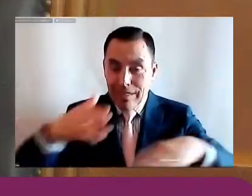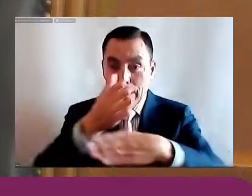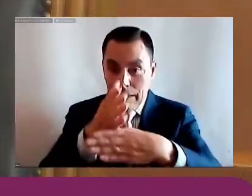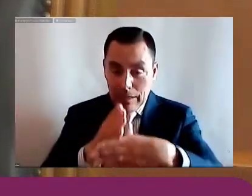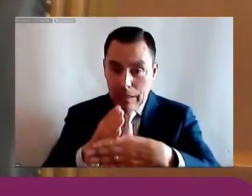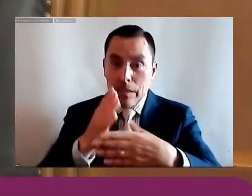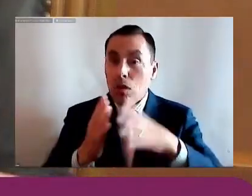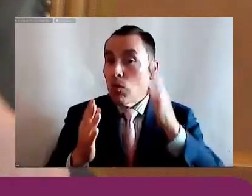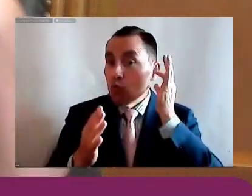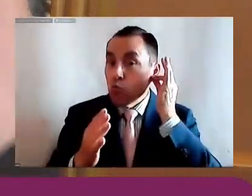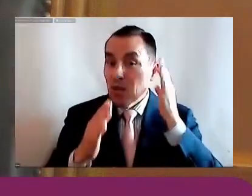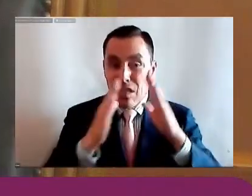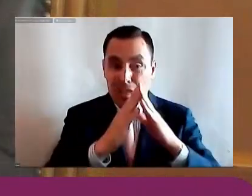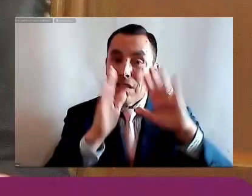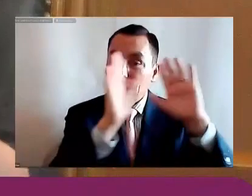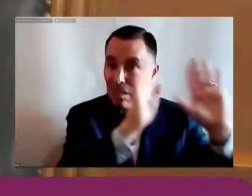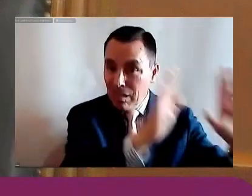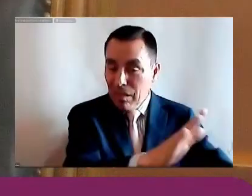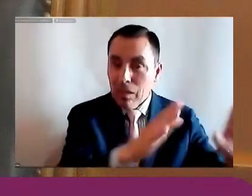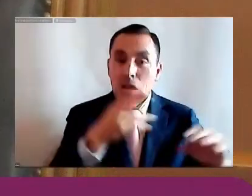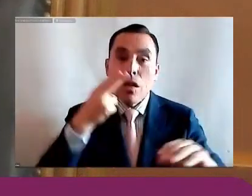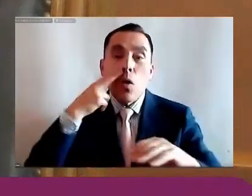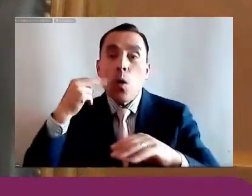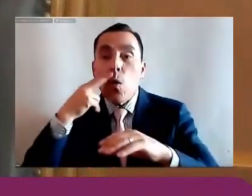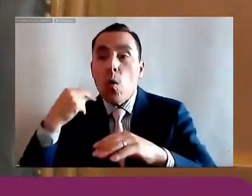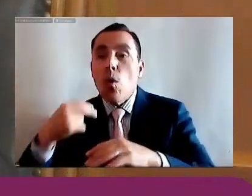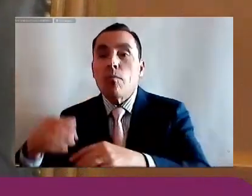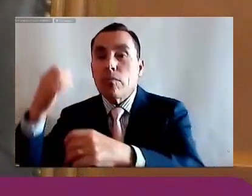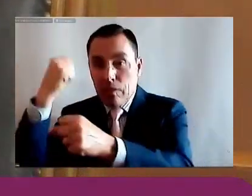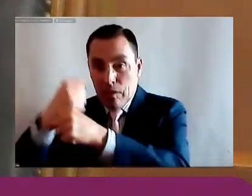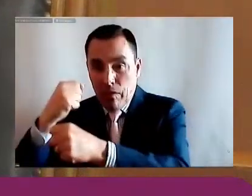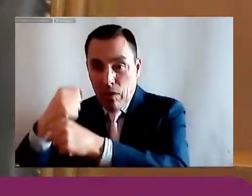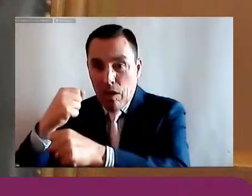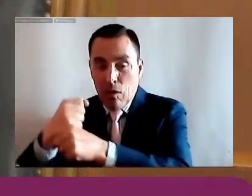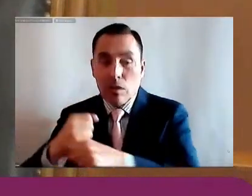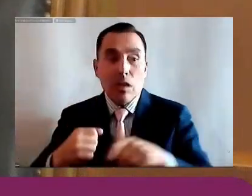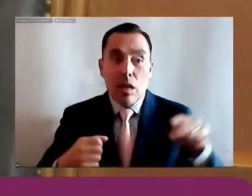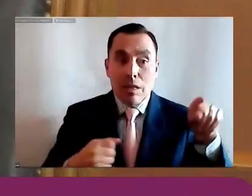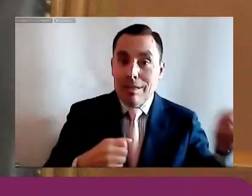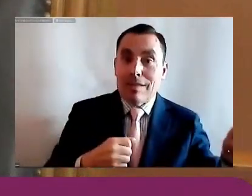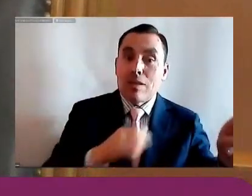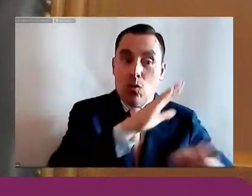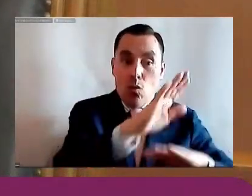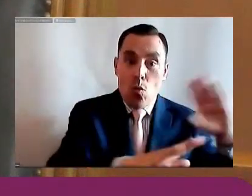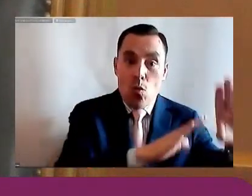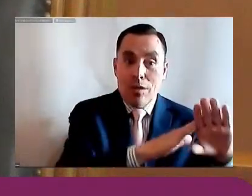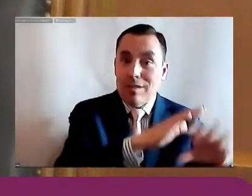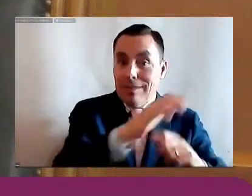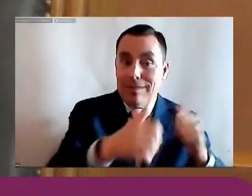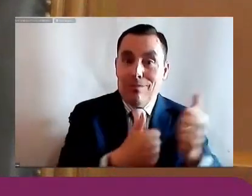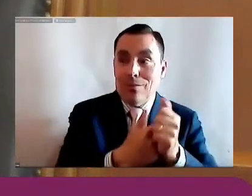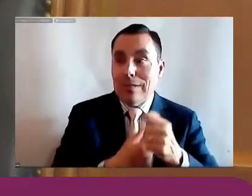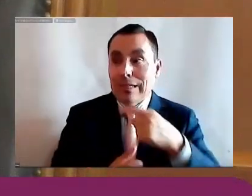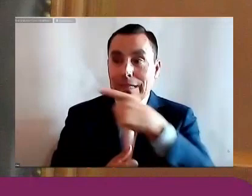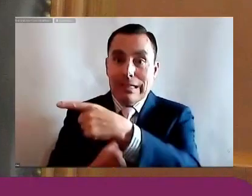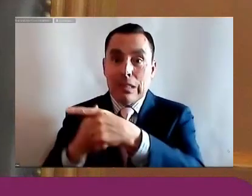su casa porque así reproducen la fuerza trabajadora y que sea el hombre el que vaya a